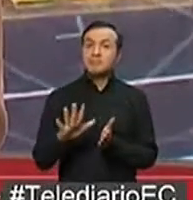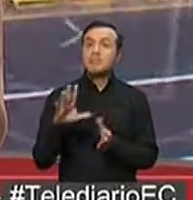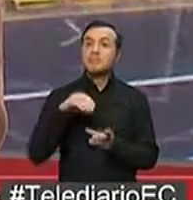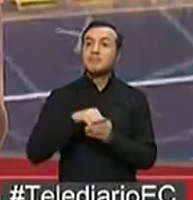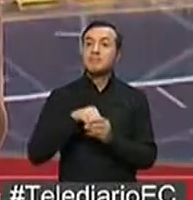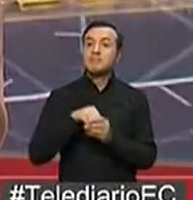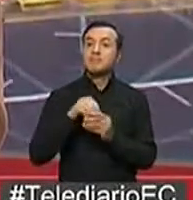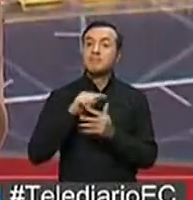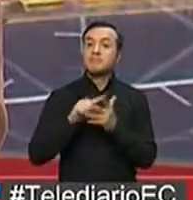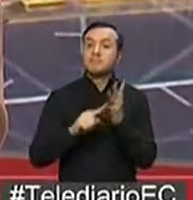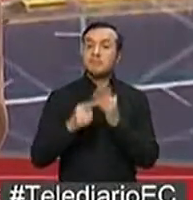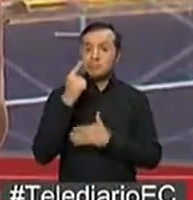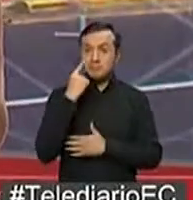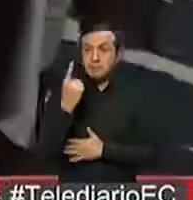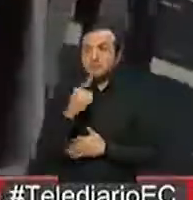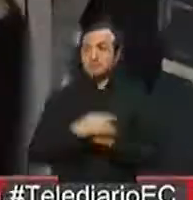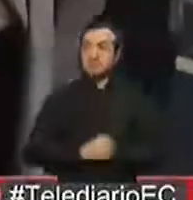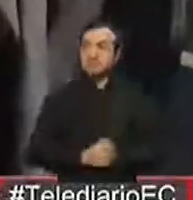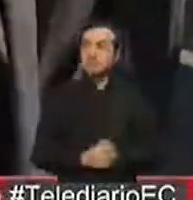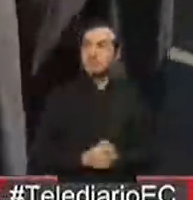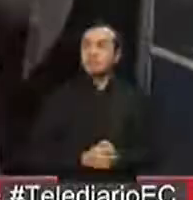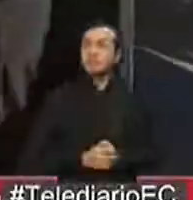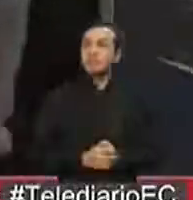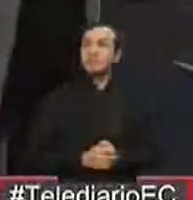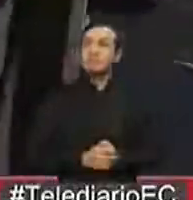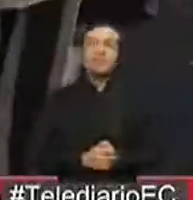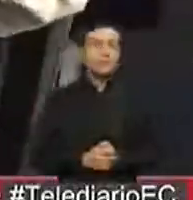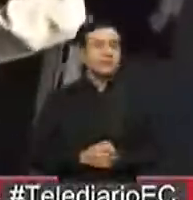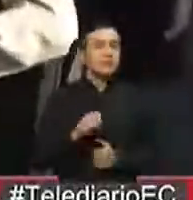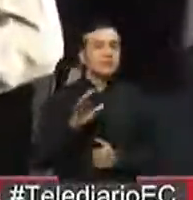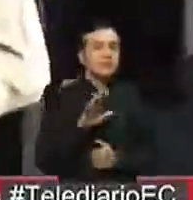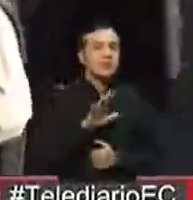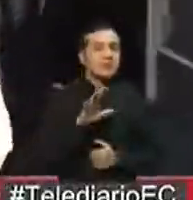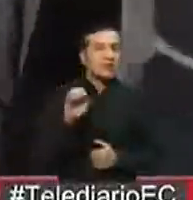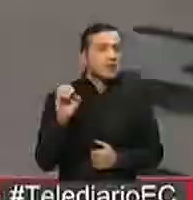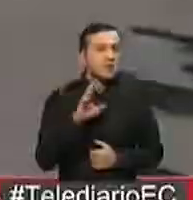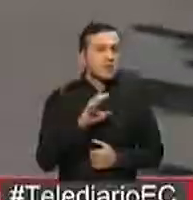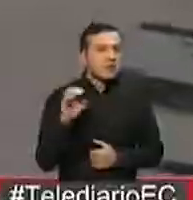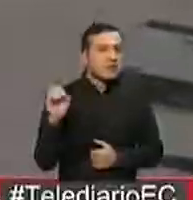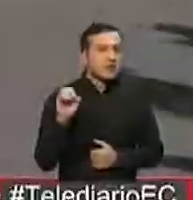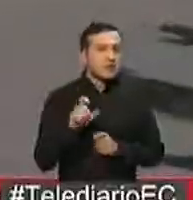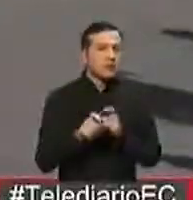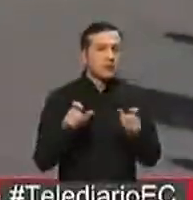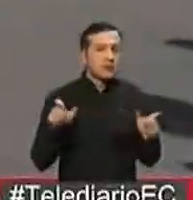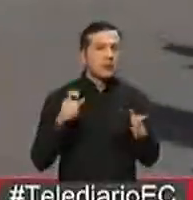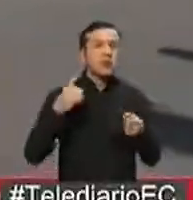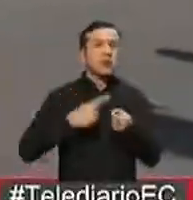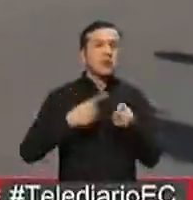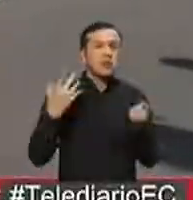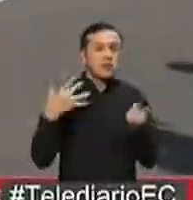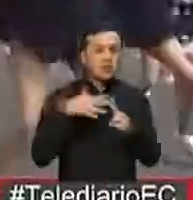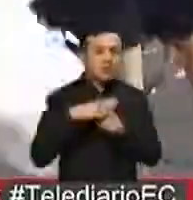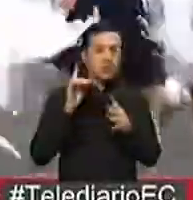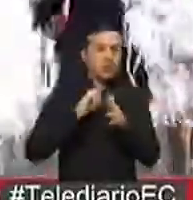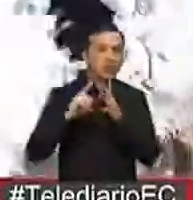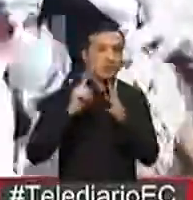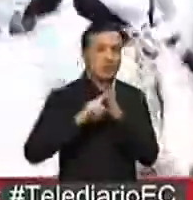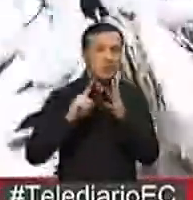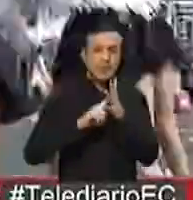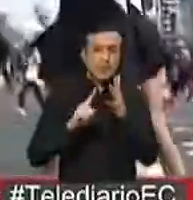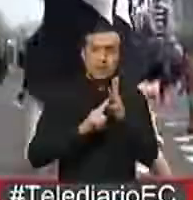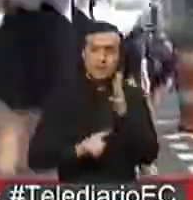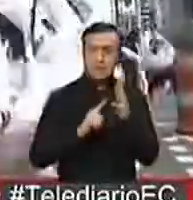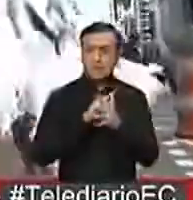de la capital. Son estudiantes de varias instituciones educativas de la capital que en el desfile Quito Inclusivo y Diverso mostraron que